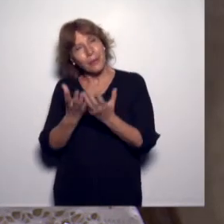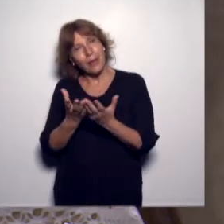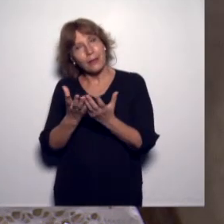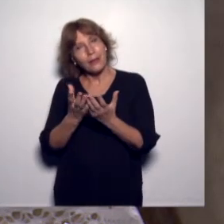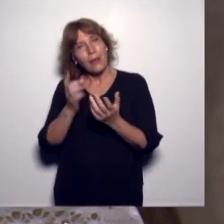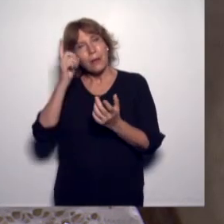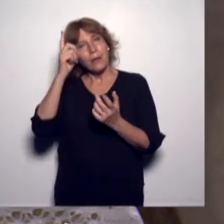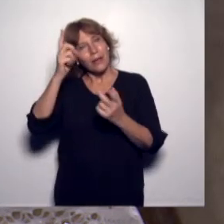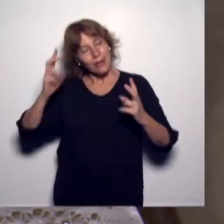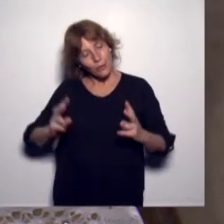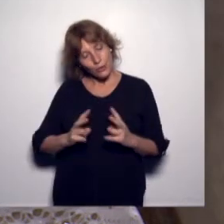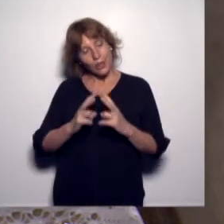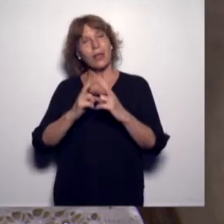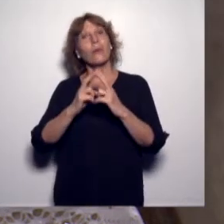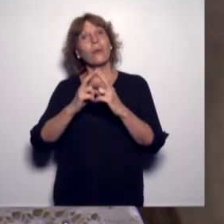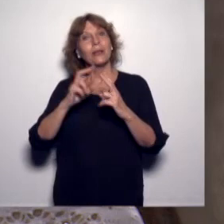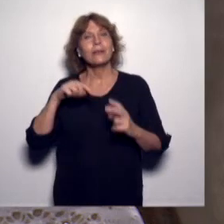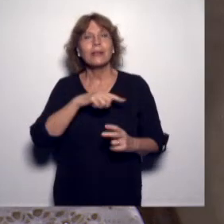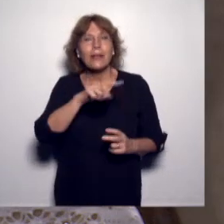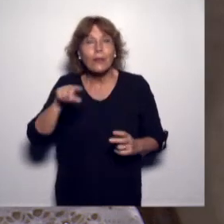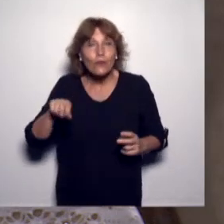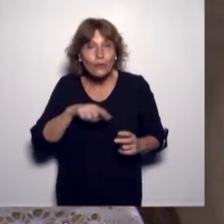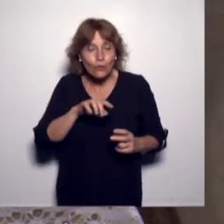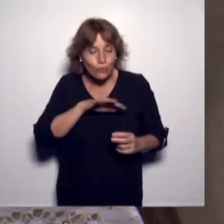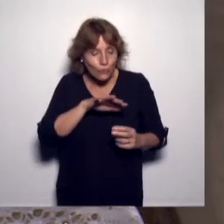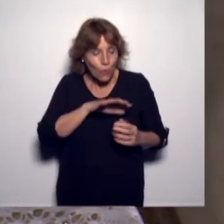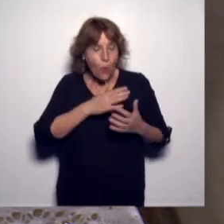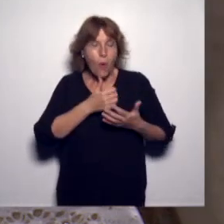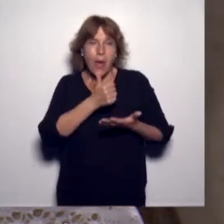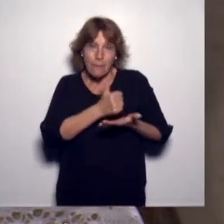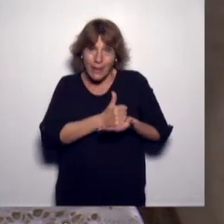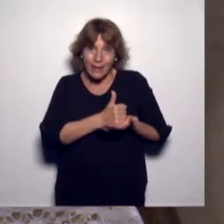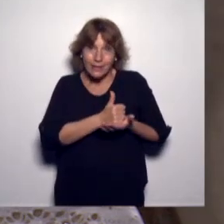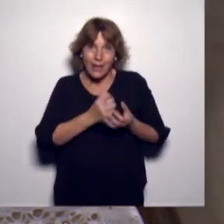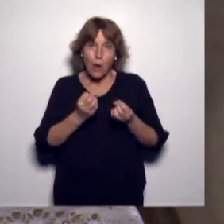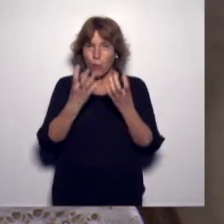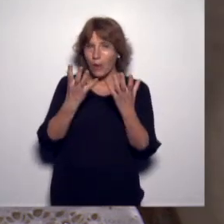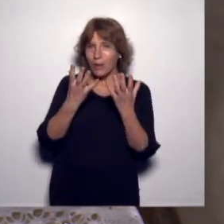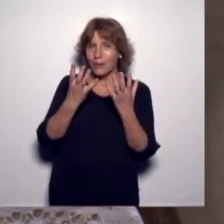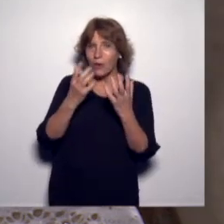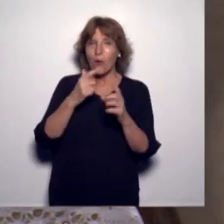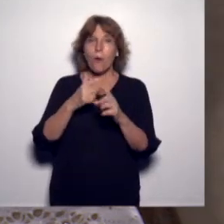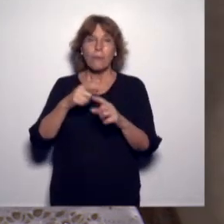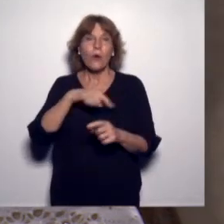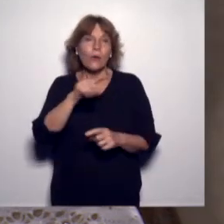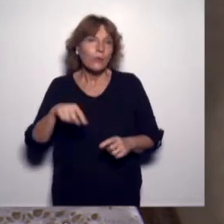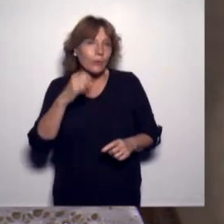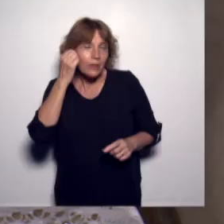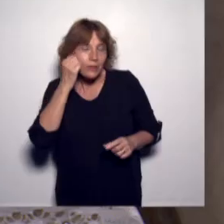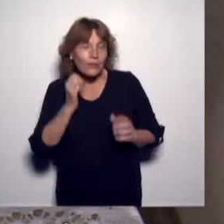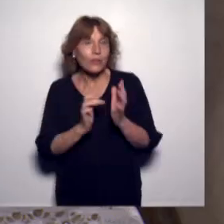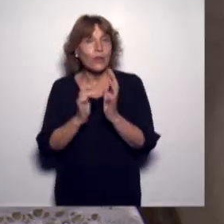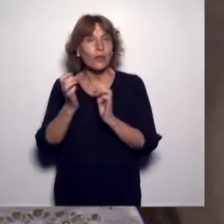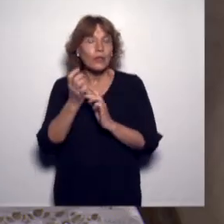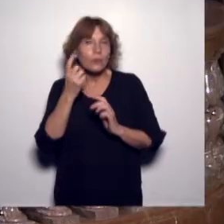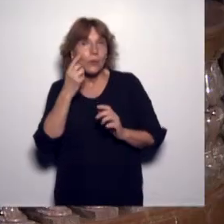que encuentres en nosotros una morada digna de tu agrado. Por nuestro Señor Jesucristo, tu Hijo, que vive